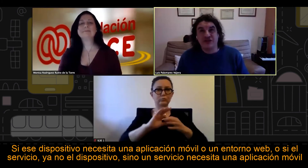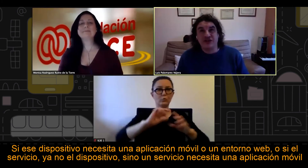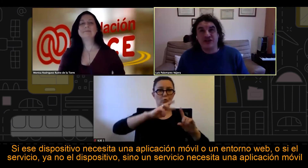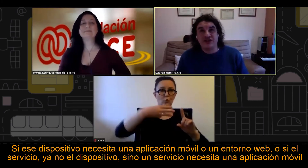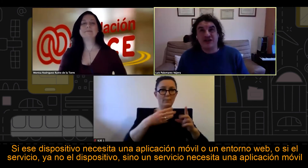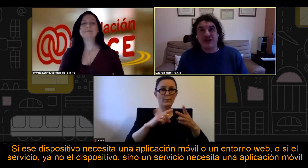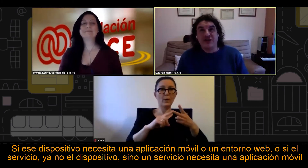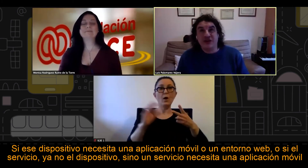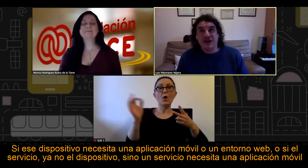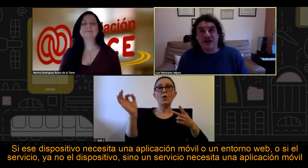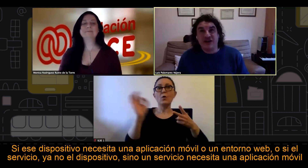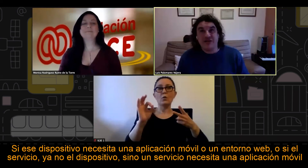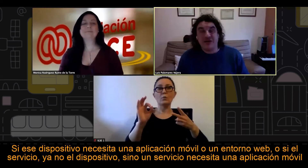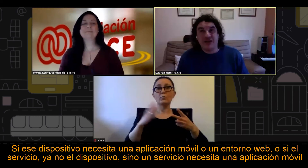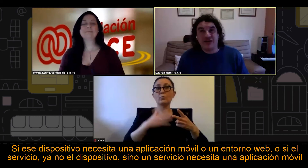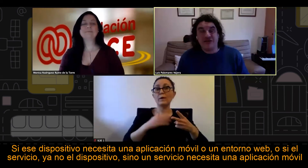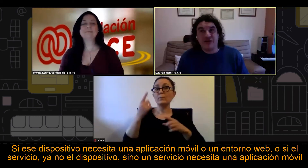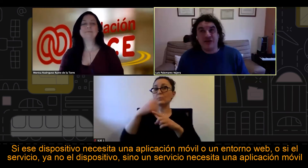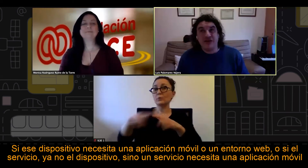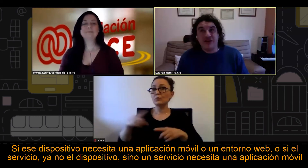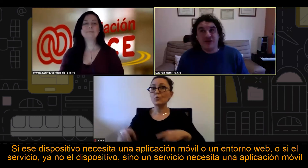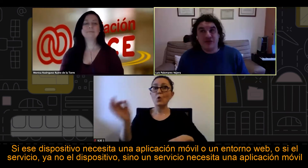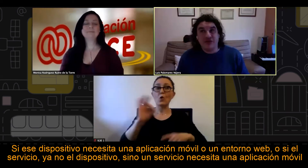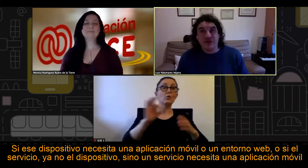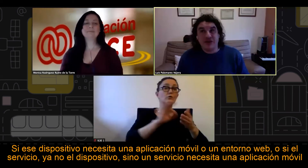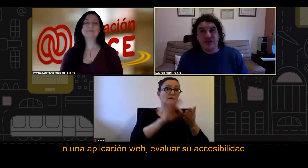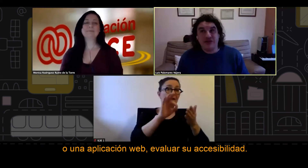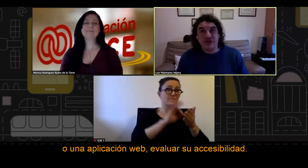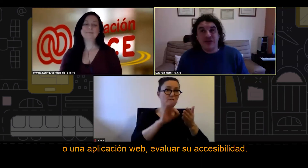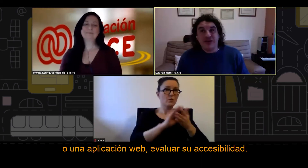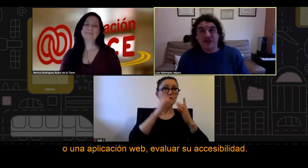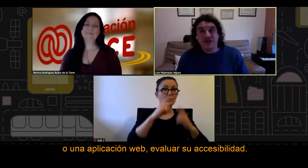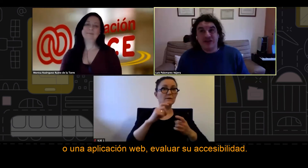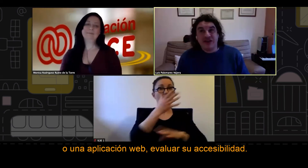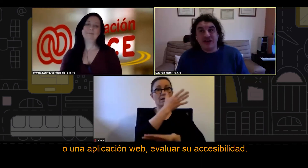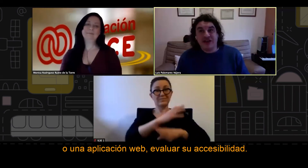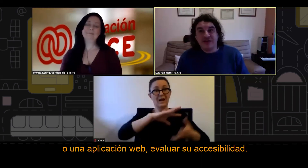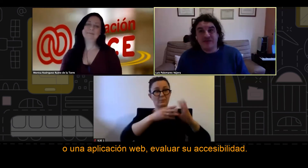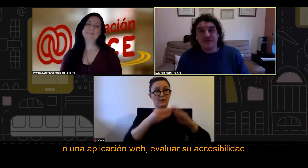servicio necesita una aplicación móvil o una aplicación web, pues